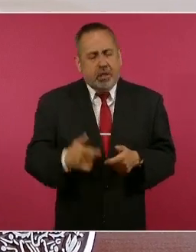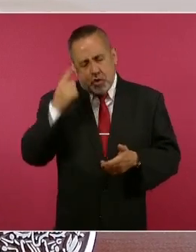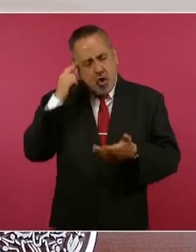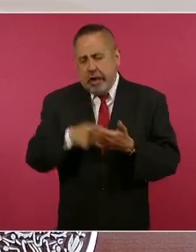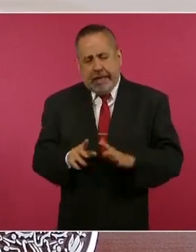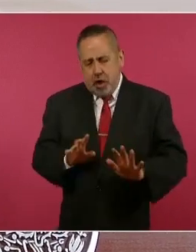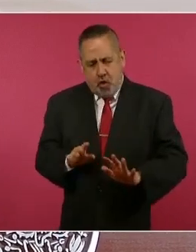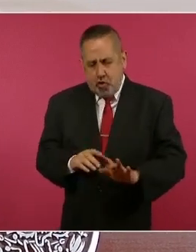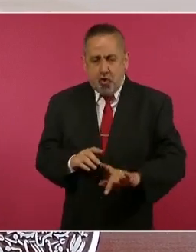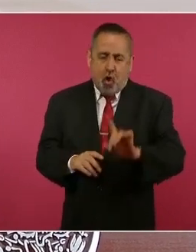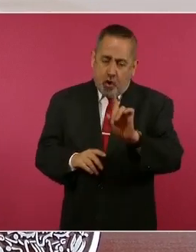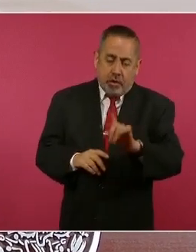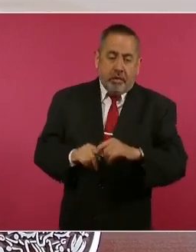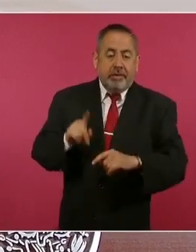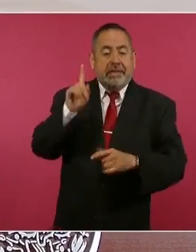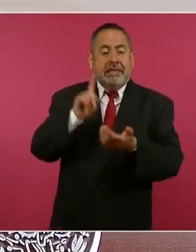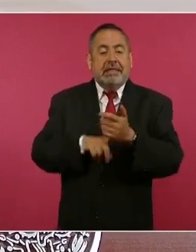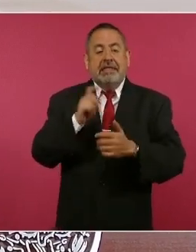Más bien,